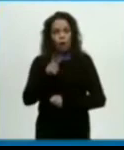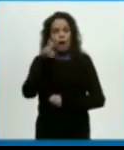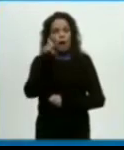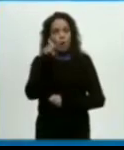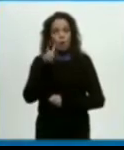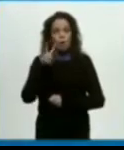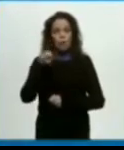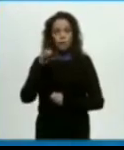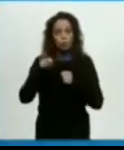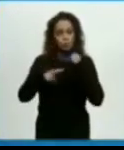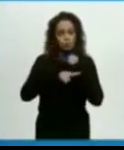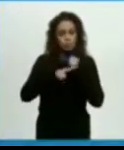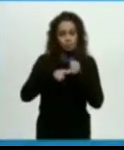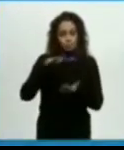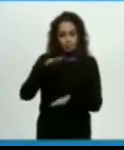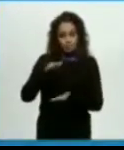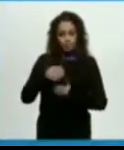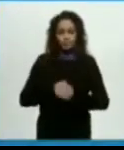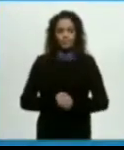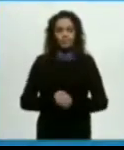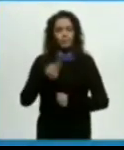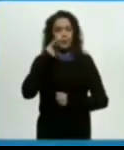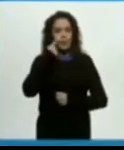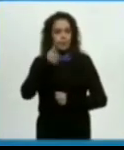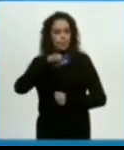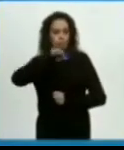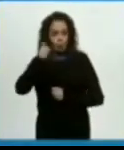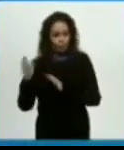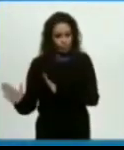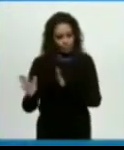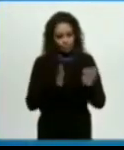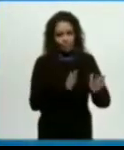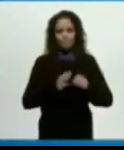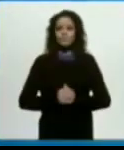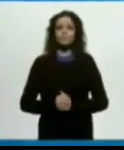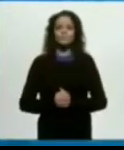agua. Veamos otro cuerpo geométrico.